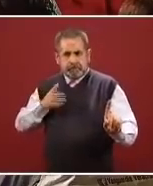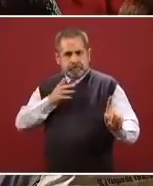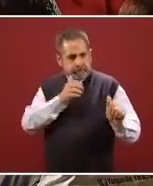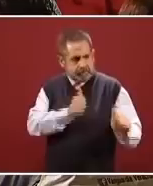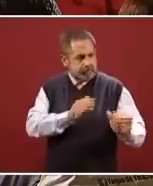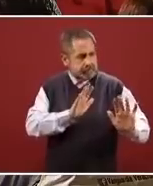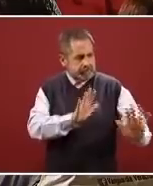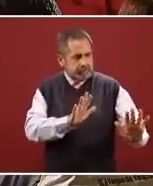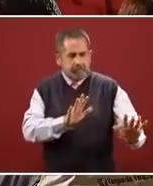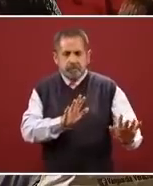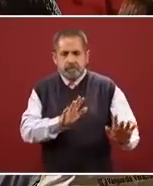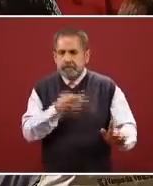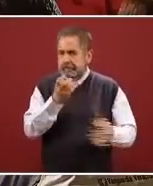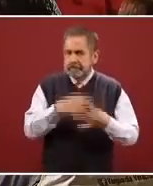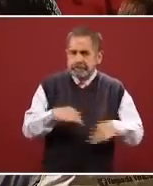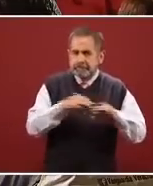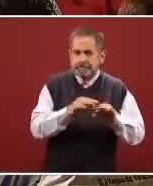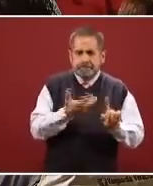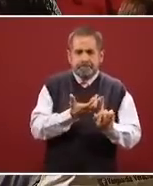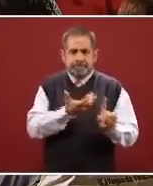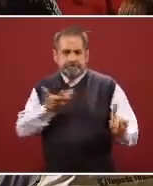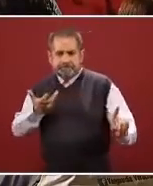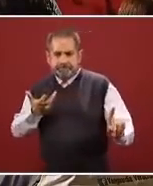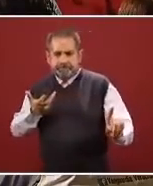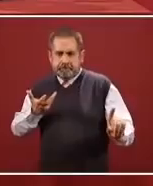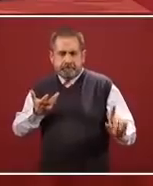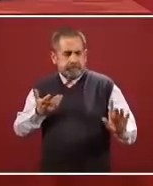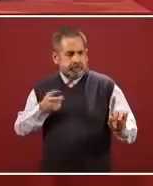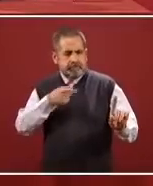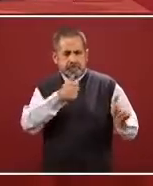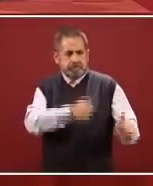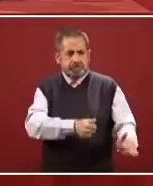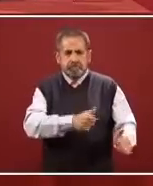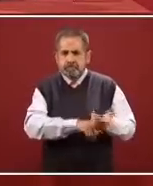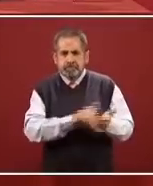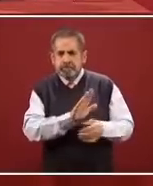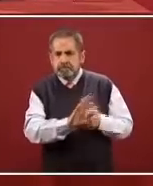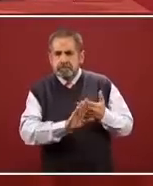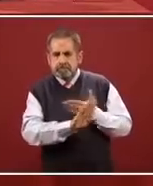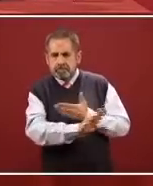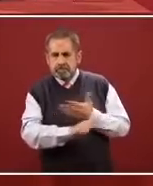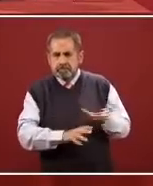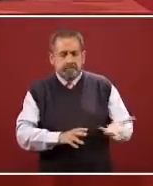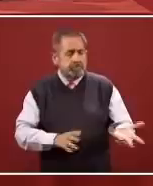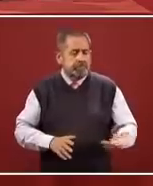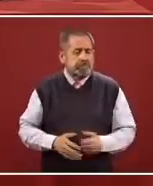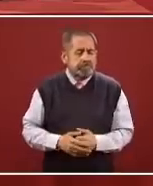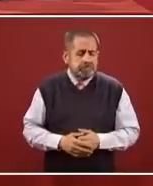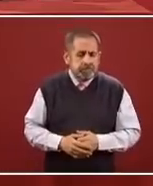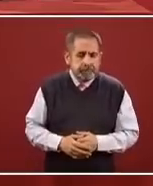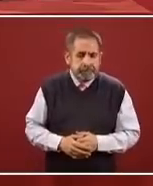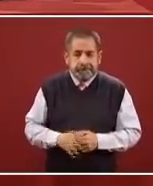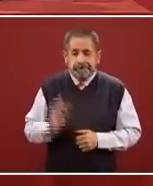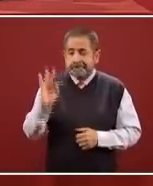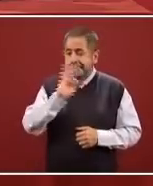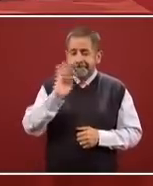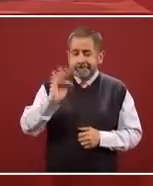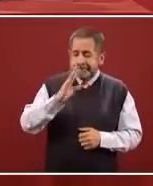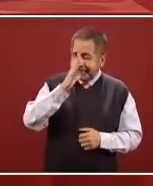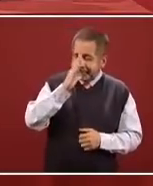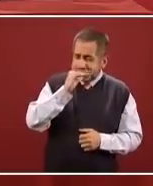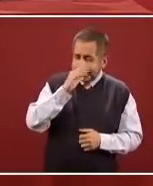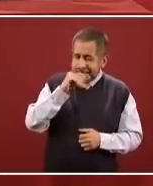fundamental. De eso se trata la sana distancia, finalmente. En la medida que no se pueda